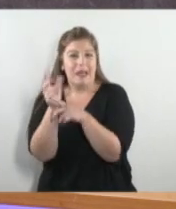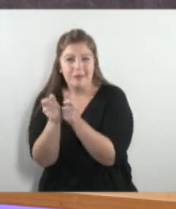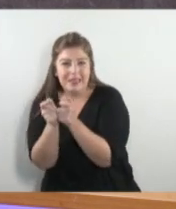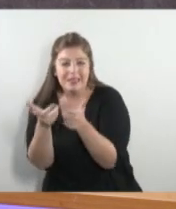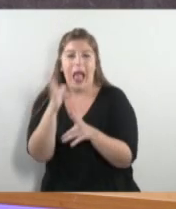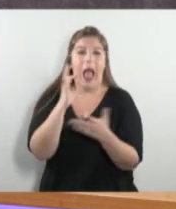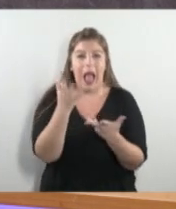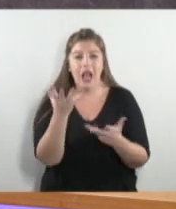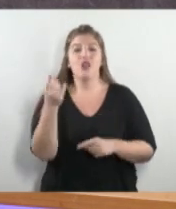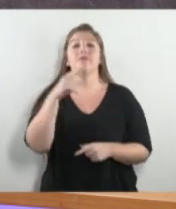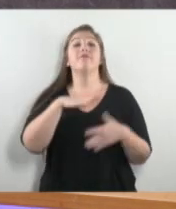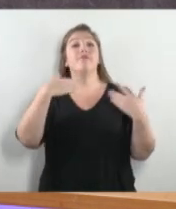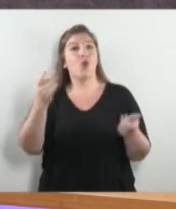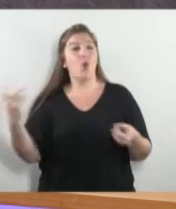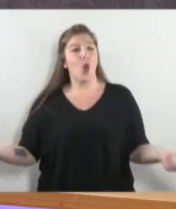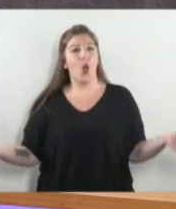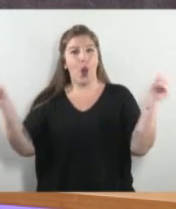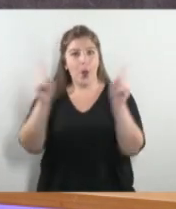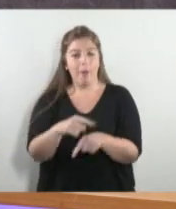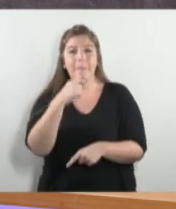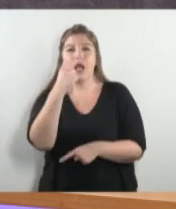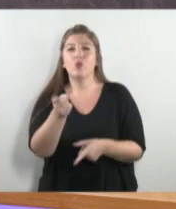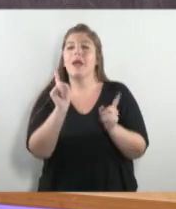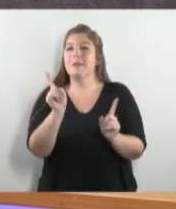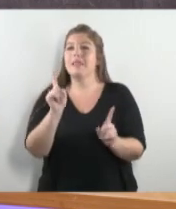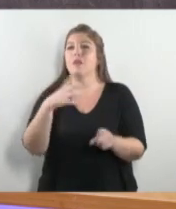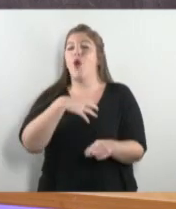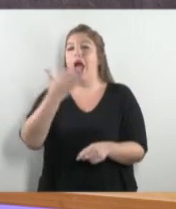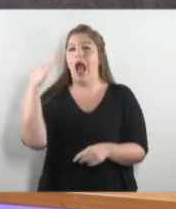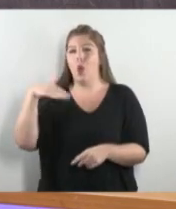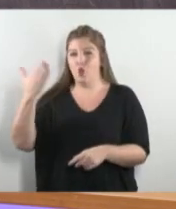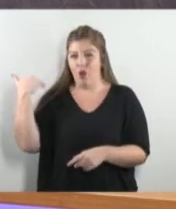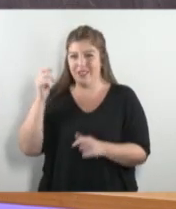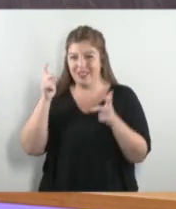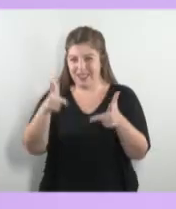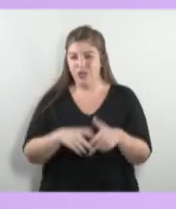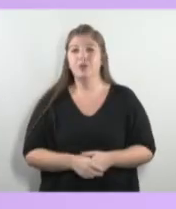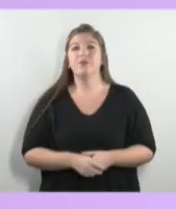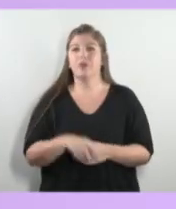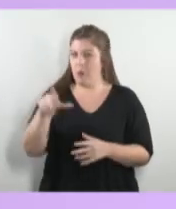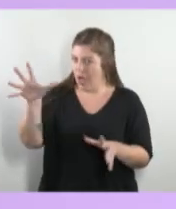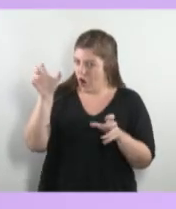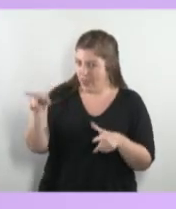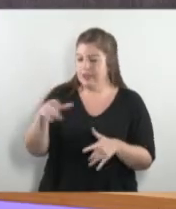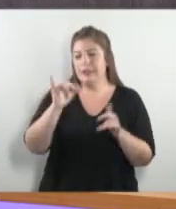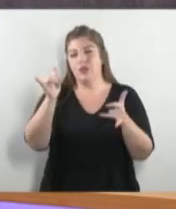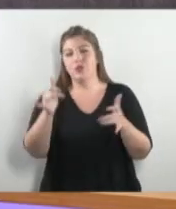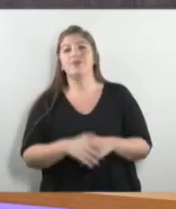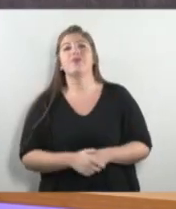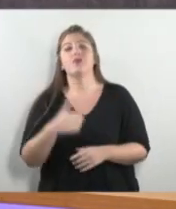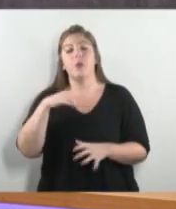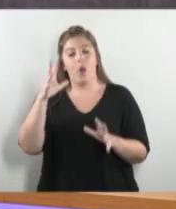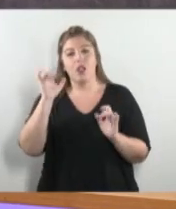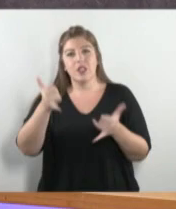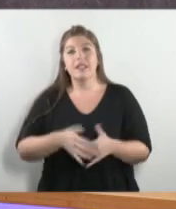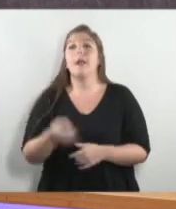que vamos a retomar la pregunta que nos dejó nuestro alumno, ¿te Dale. Parece? ¿Vos te la acordás? Yo me la acuerdo. No, está bien, pero por las dudas,